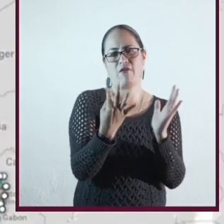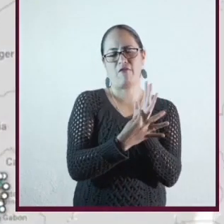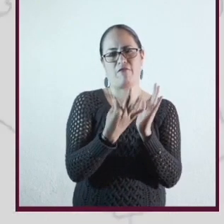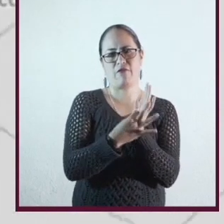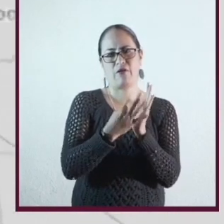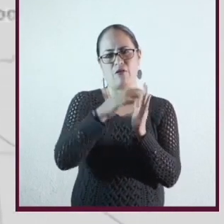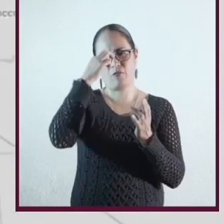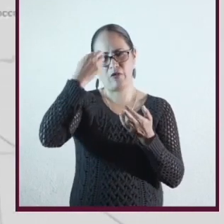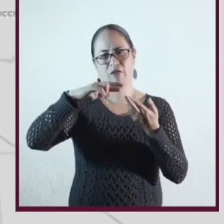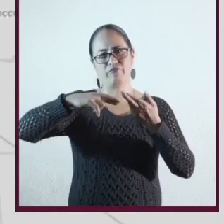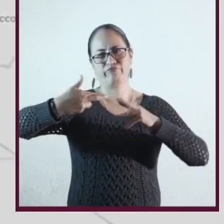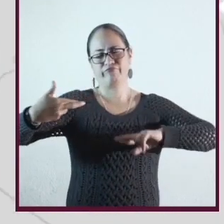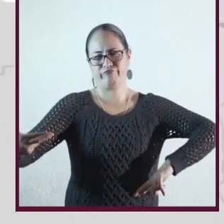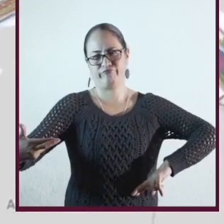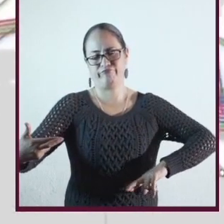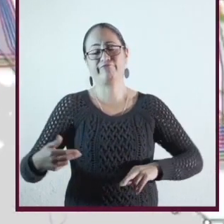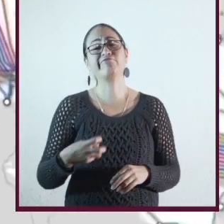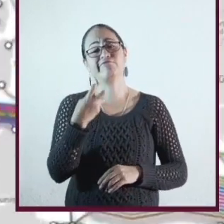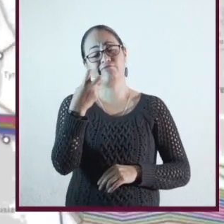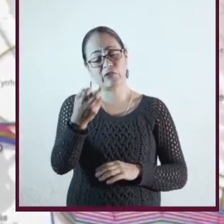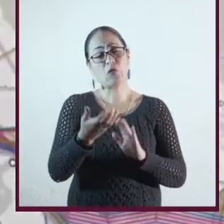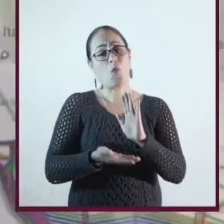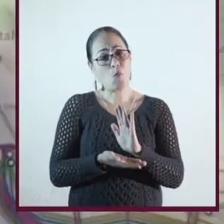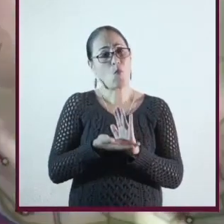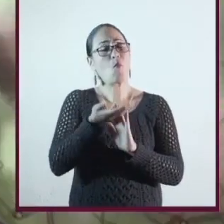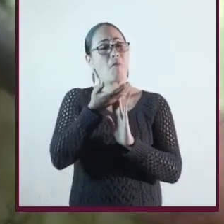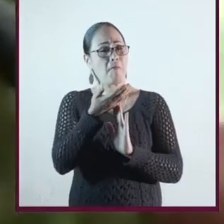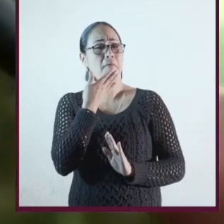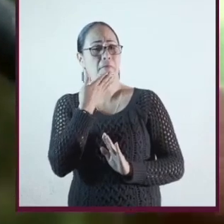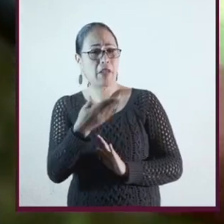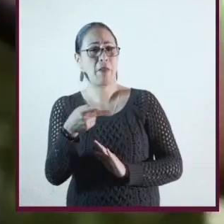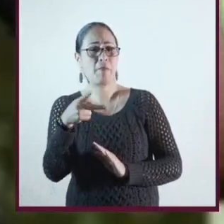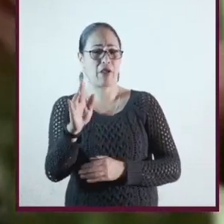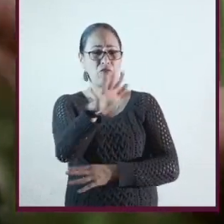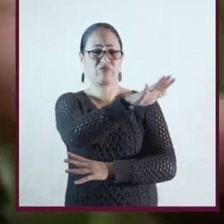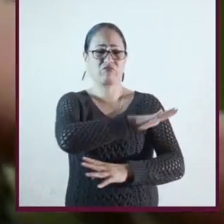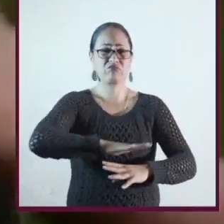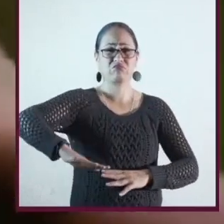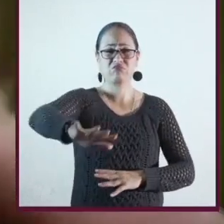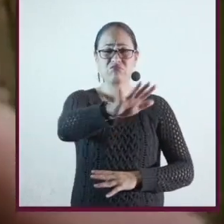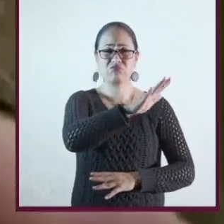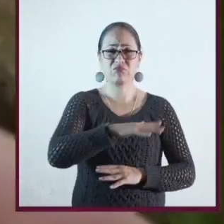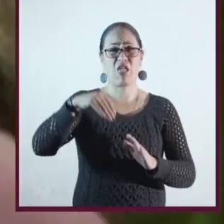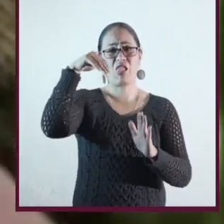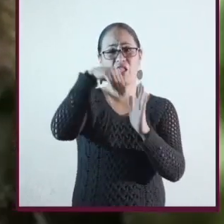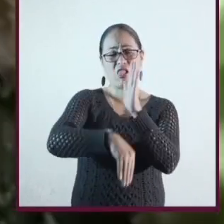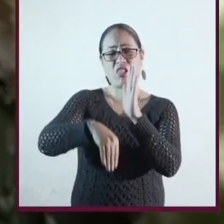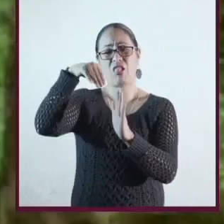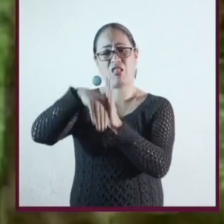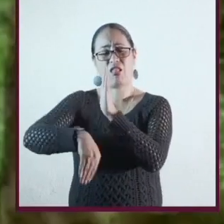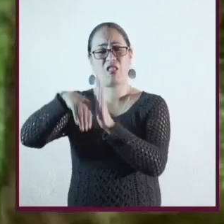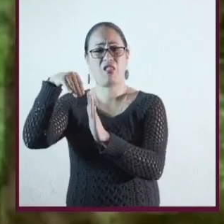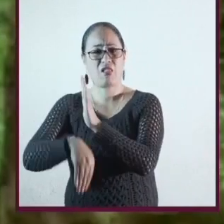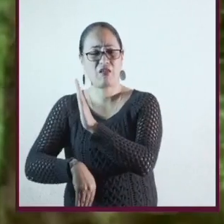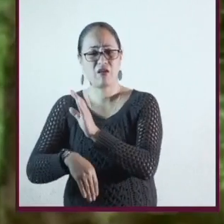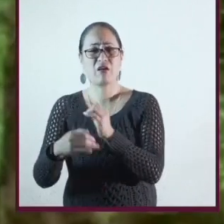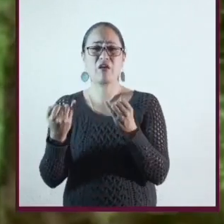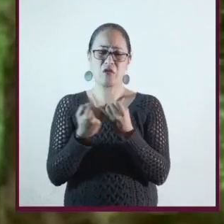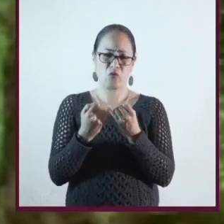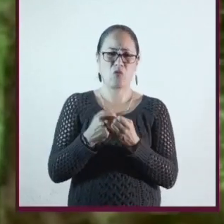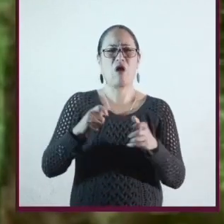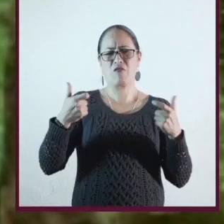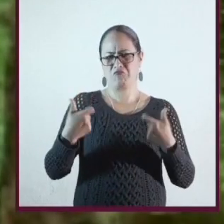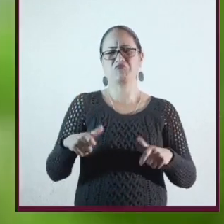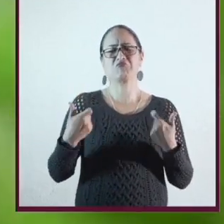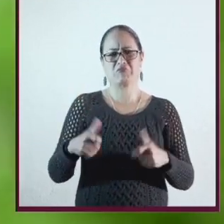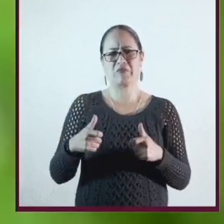siempre, el progreso tiene costos muy altos para los ecosistemas y el medio ambiente. Genera riqueza, pero también